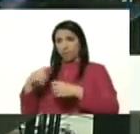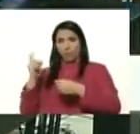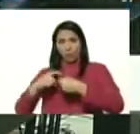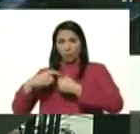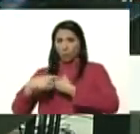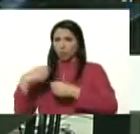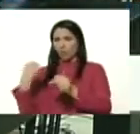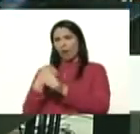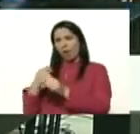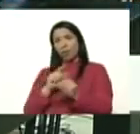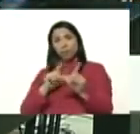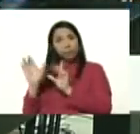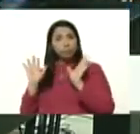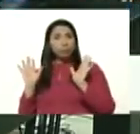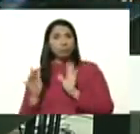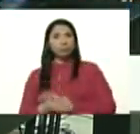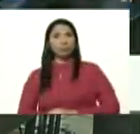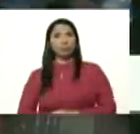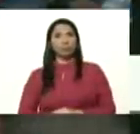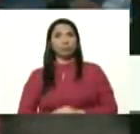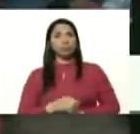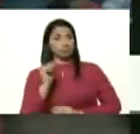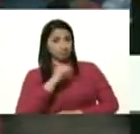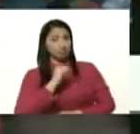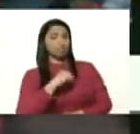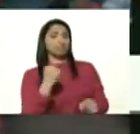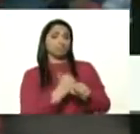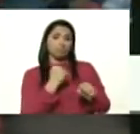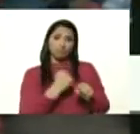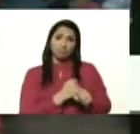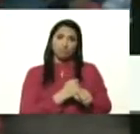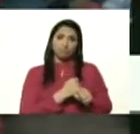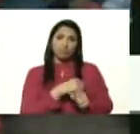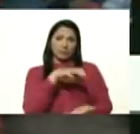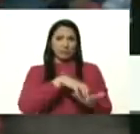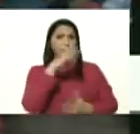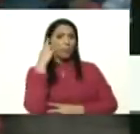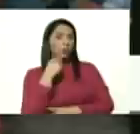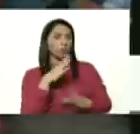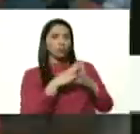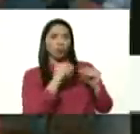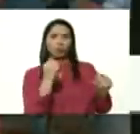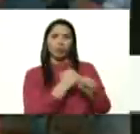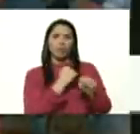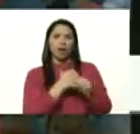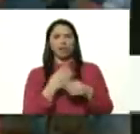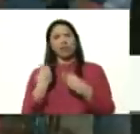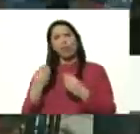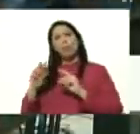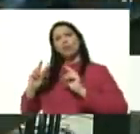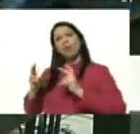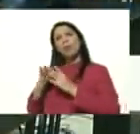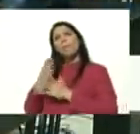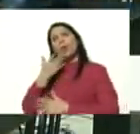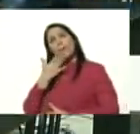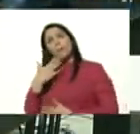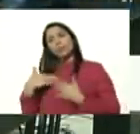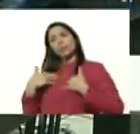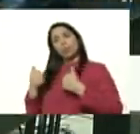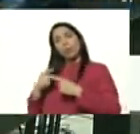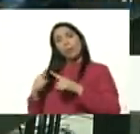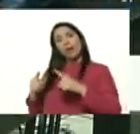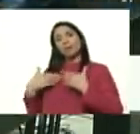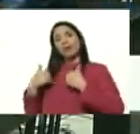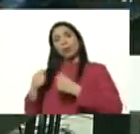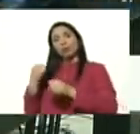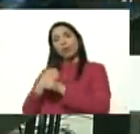laborando? Sí, las empresas de Guayana todas están trabajando. ¿Cómo está el tema de la seguridad para la salud